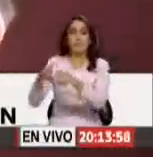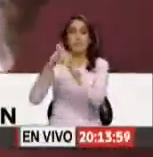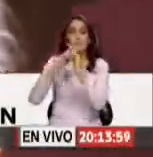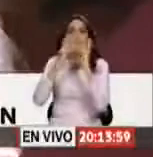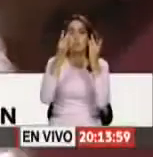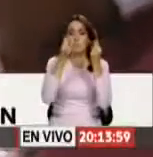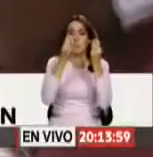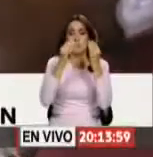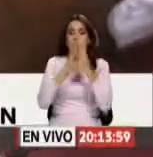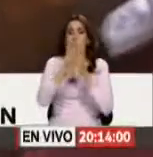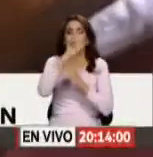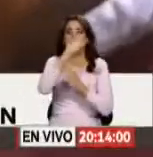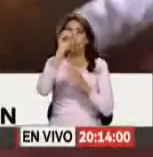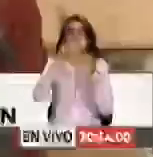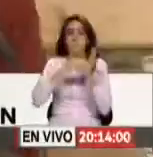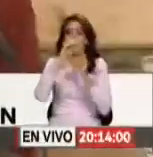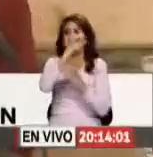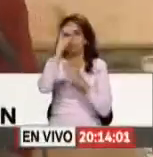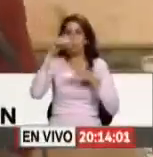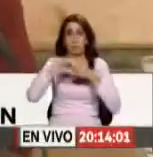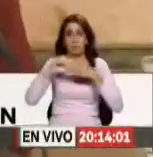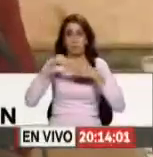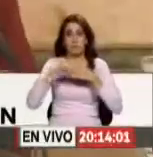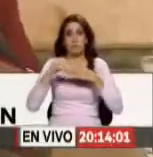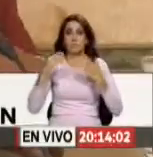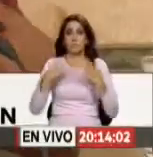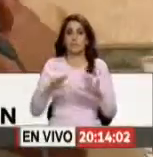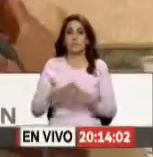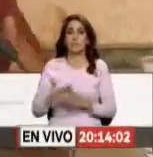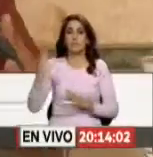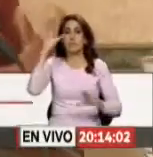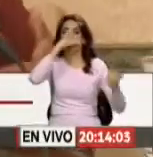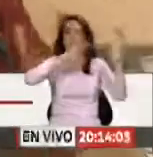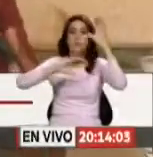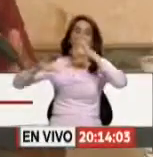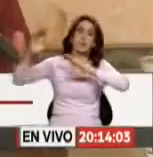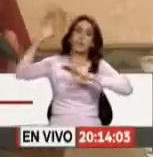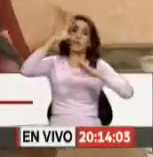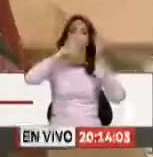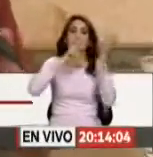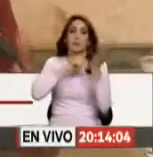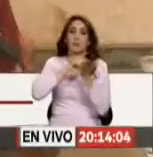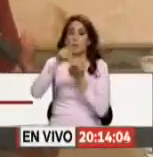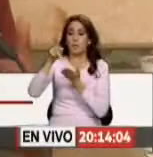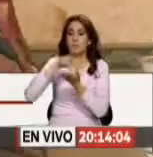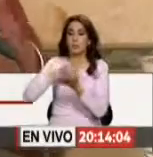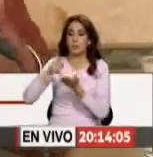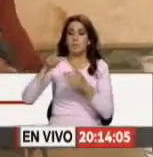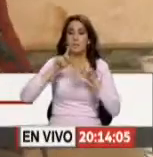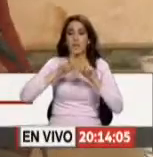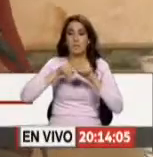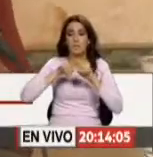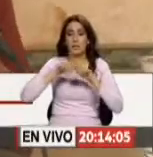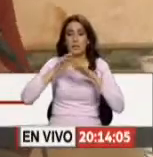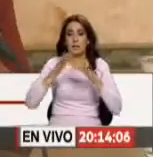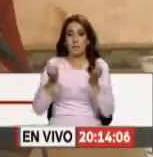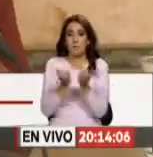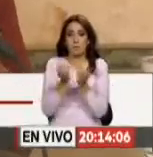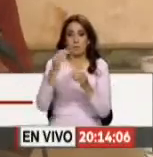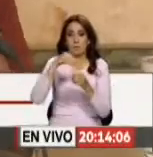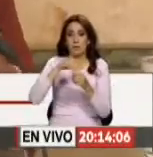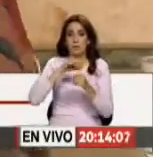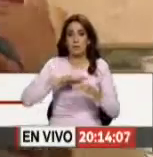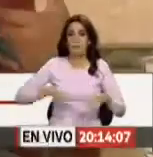al 11% de interés anual. Lo que busca también es que tengas una frecuencia de pago personalizada dependiendo del flujo de caja de tu